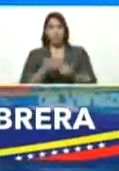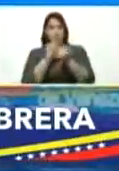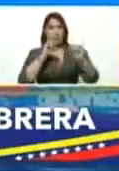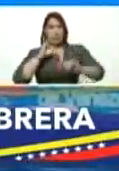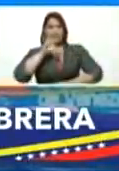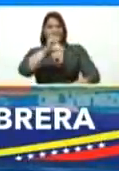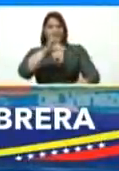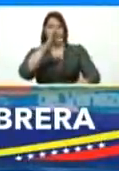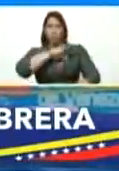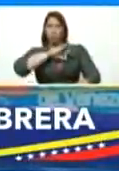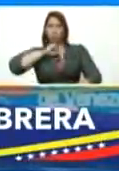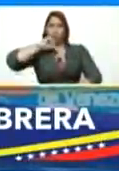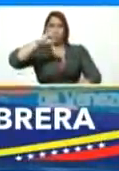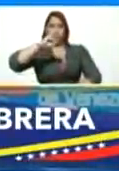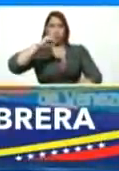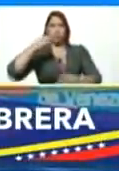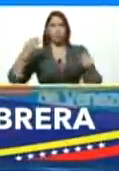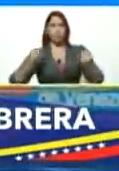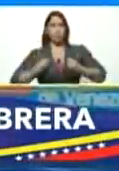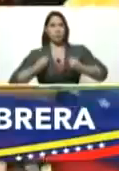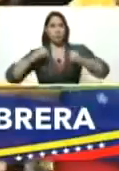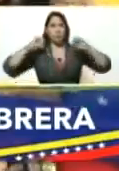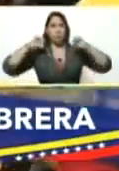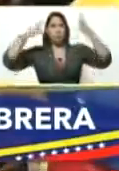independencia y patria socialista